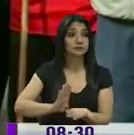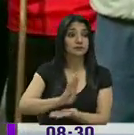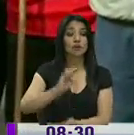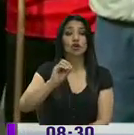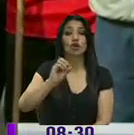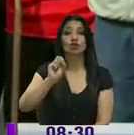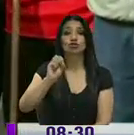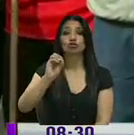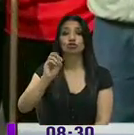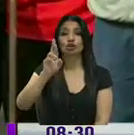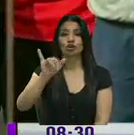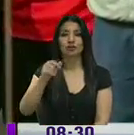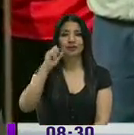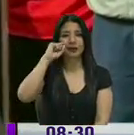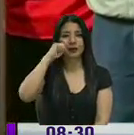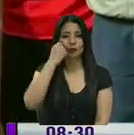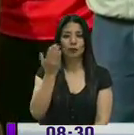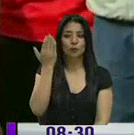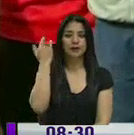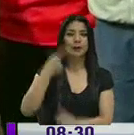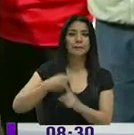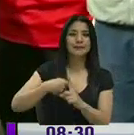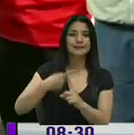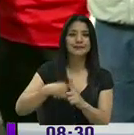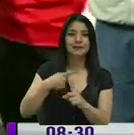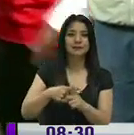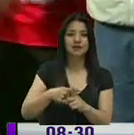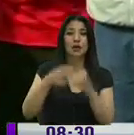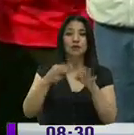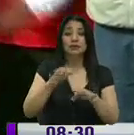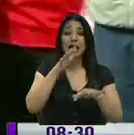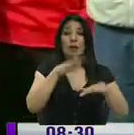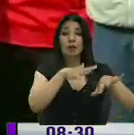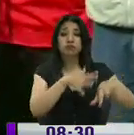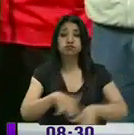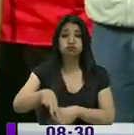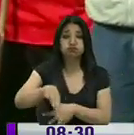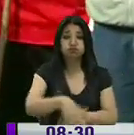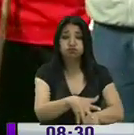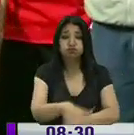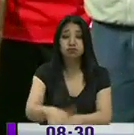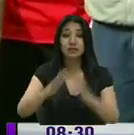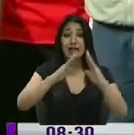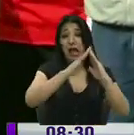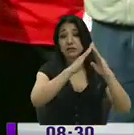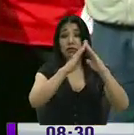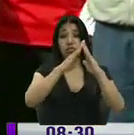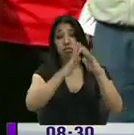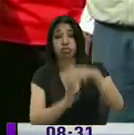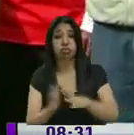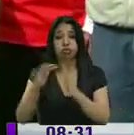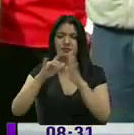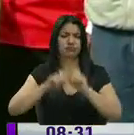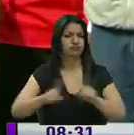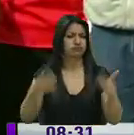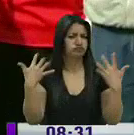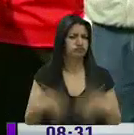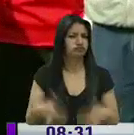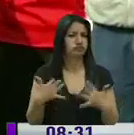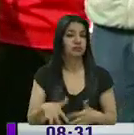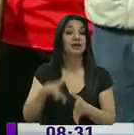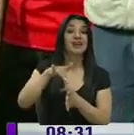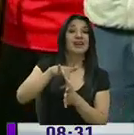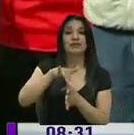puesto que recordemos que hace varios meses un aluvión destruyó parte de las casas que se encontraban en el sitio y obviamente fue declarado en riesgo